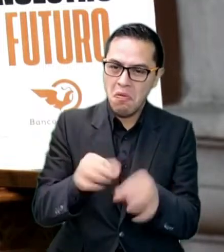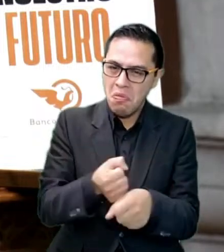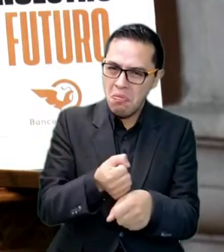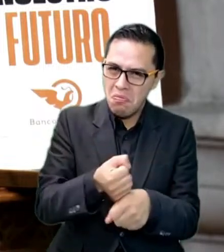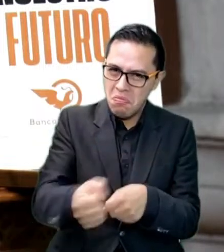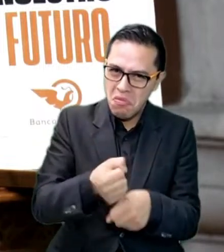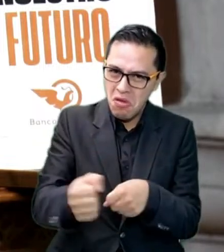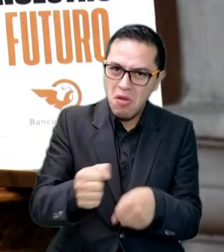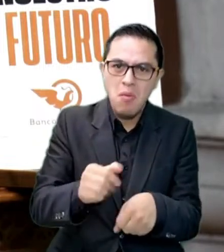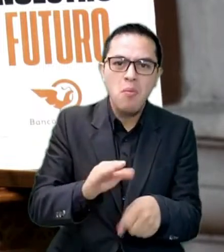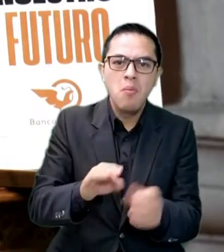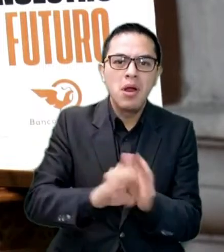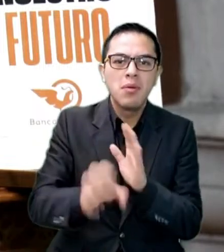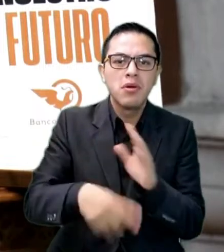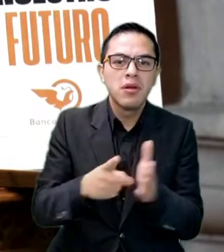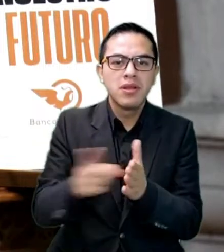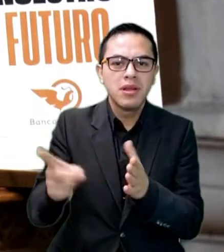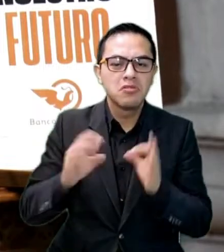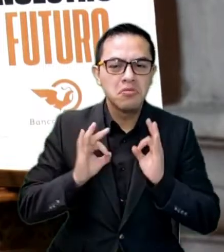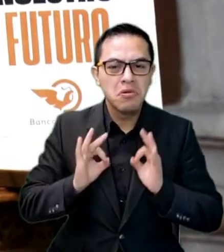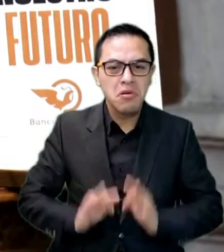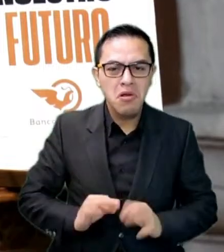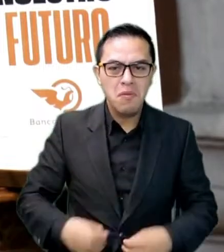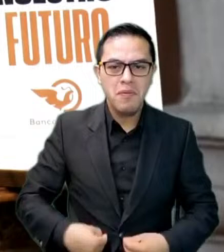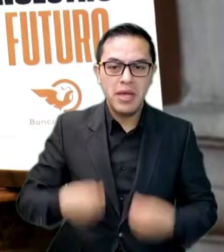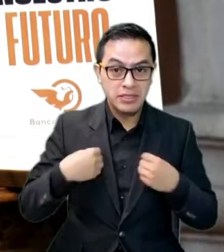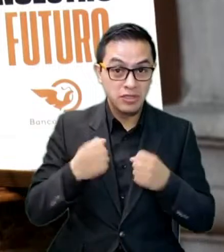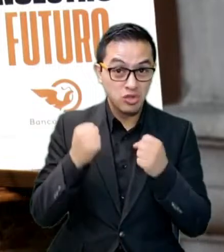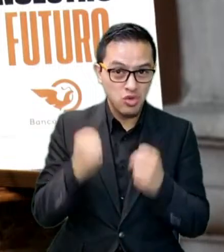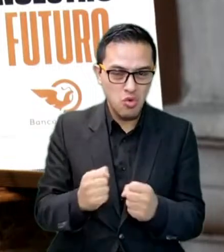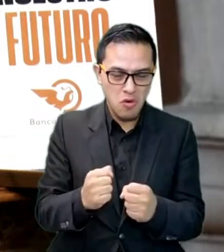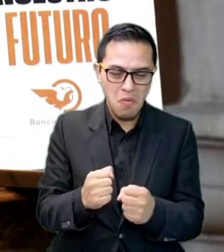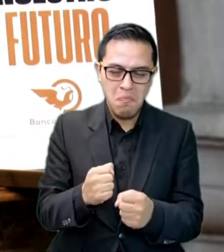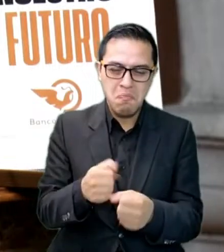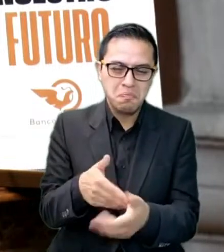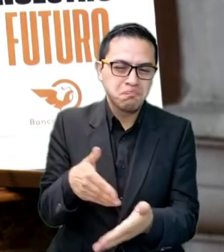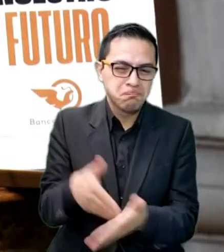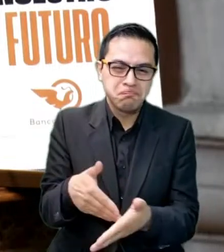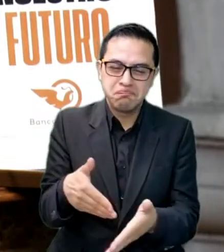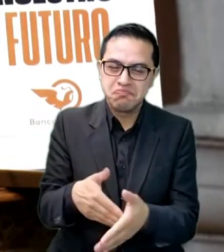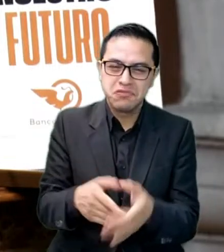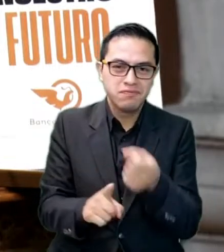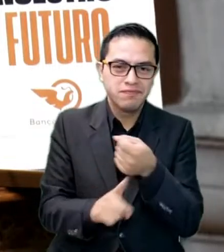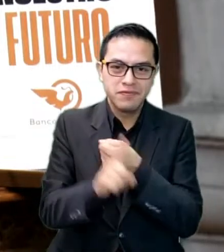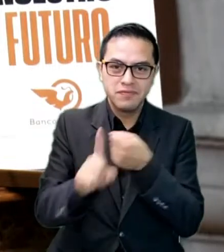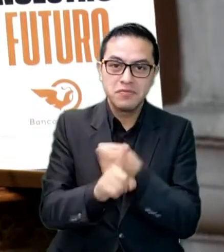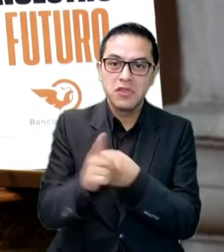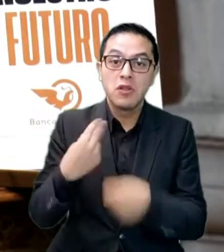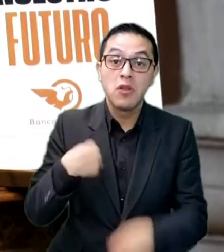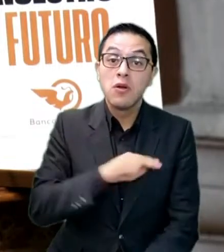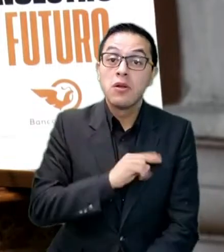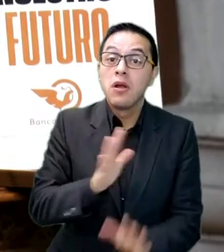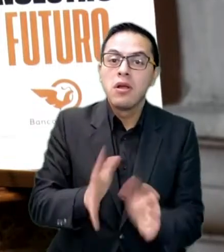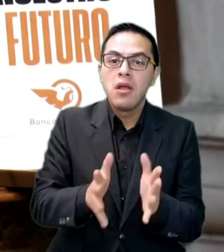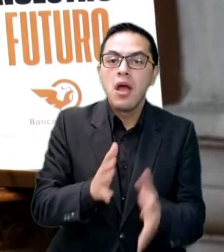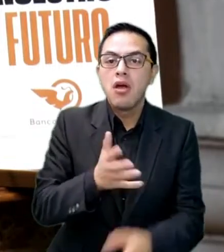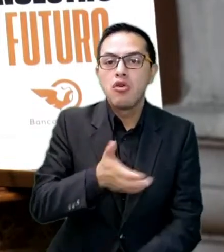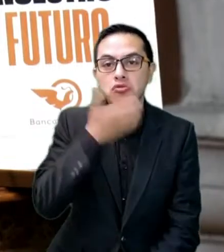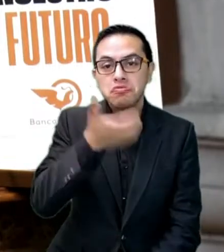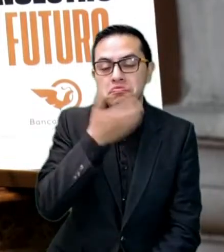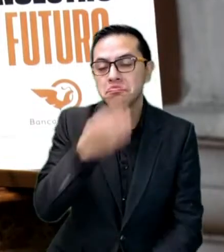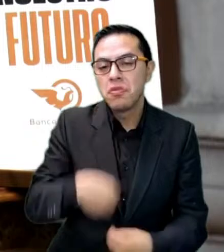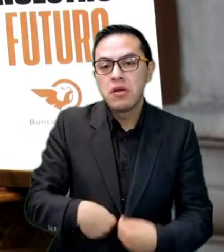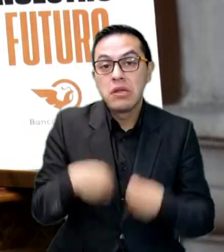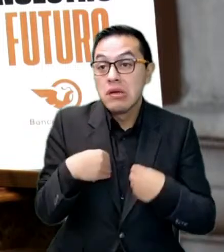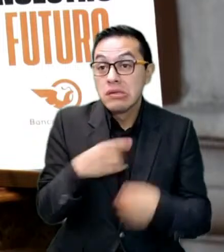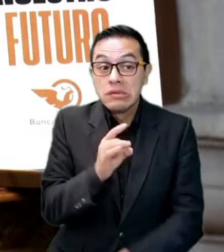la tranquilidad y a vivir seguros. Nos hemos acostumbrado a vivir permanentemente con miedo, como